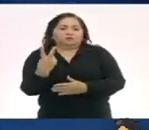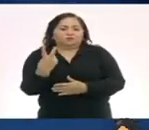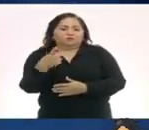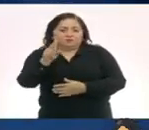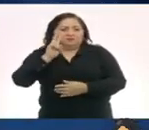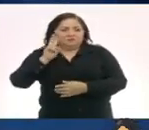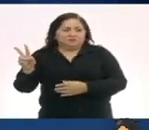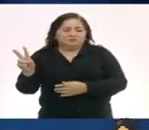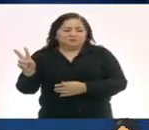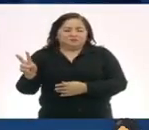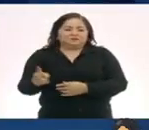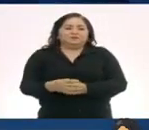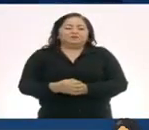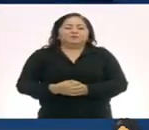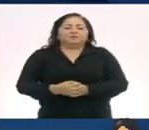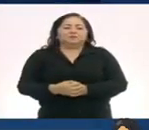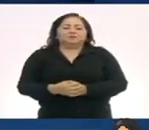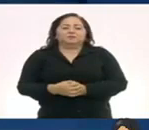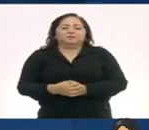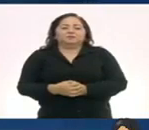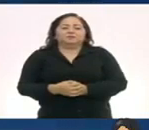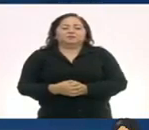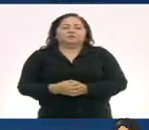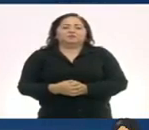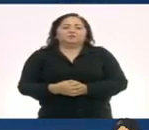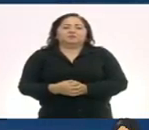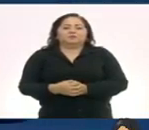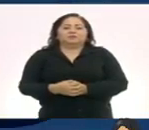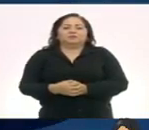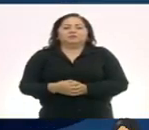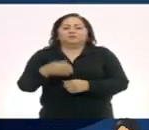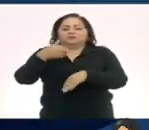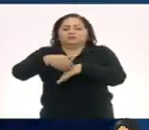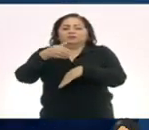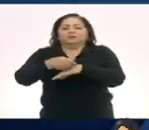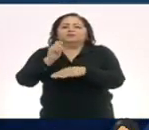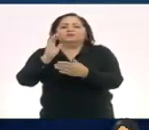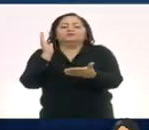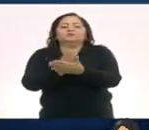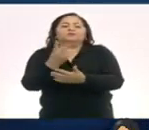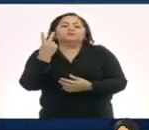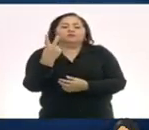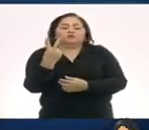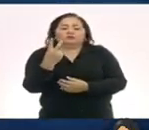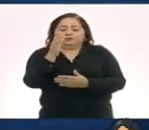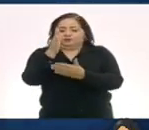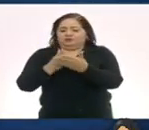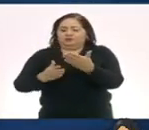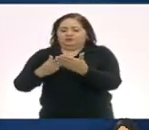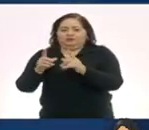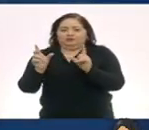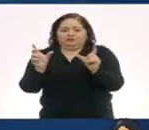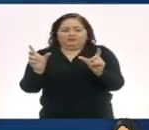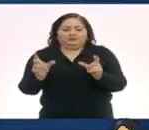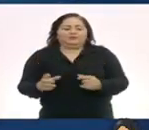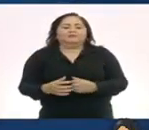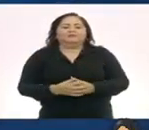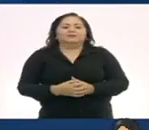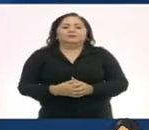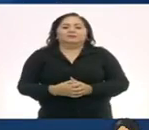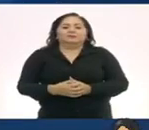viendo ustedes en su pantalla. El número de veces en las que se está dividiendo esta misma barra. Así